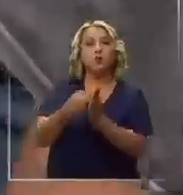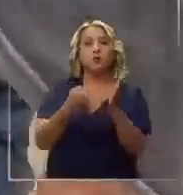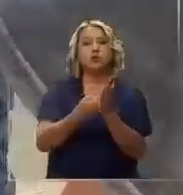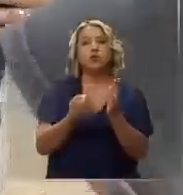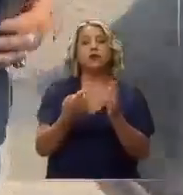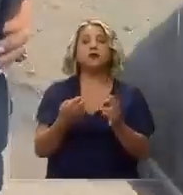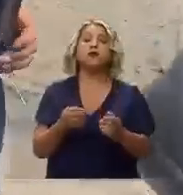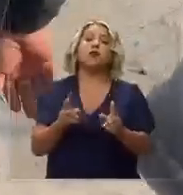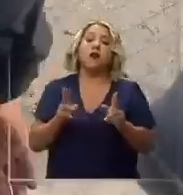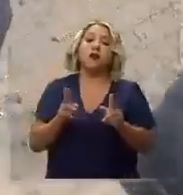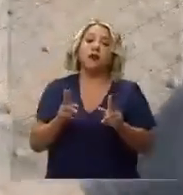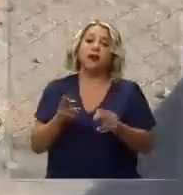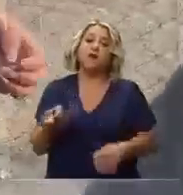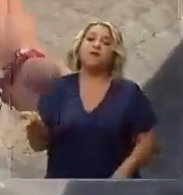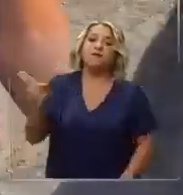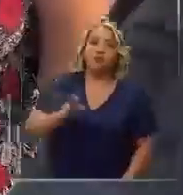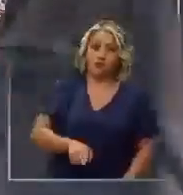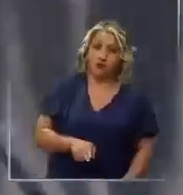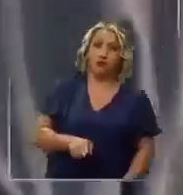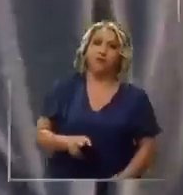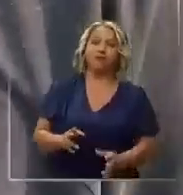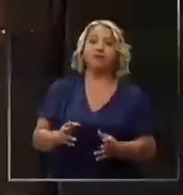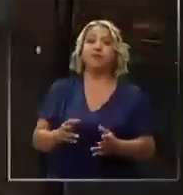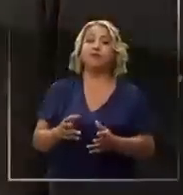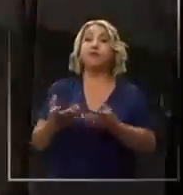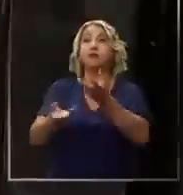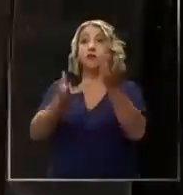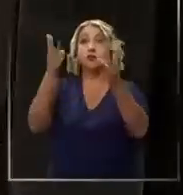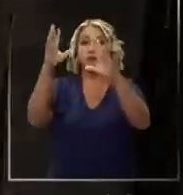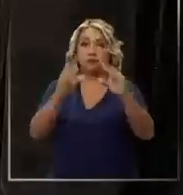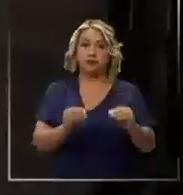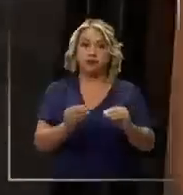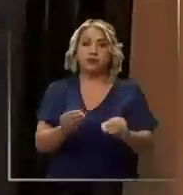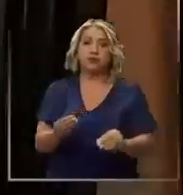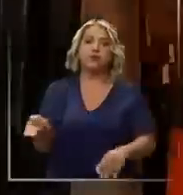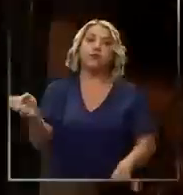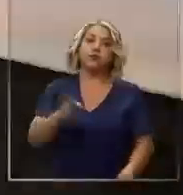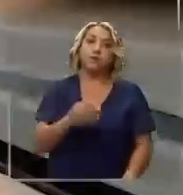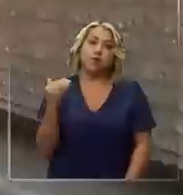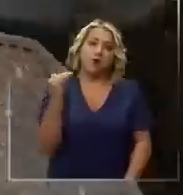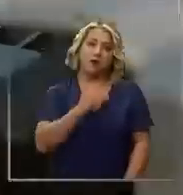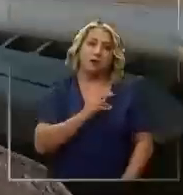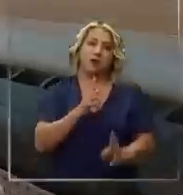los tenga más pronto que tarde, apagando el temor de las llamas y volviendo cuanto antes a sus hogares.